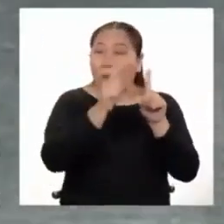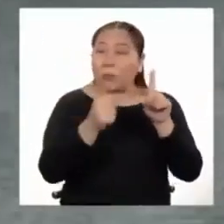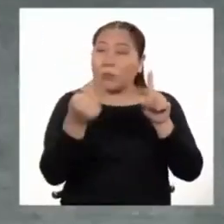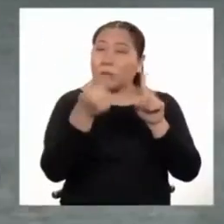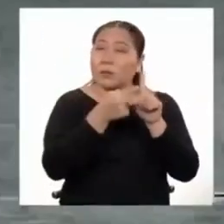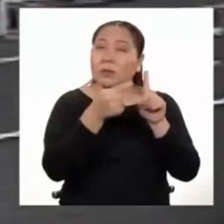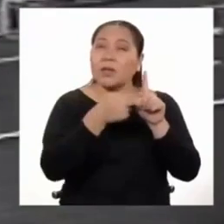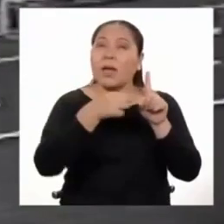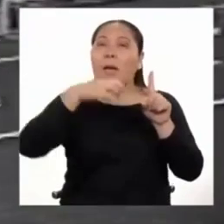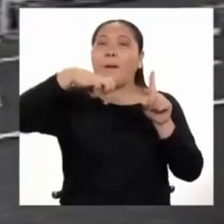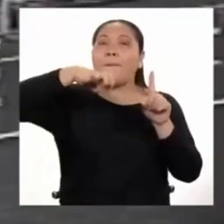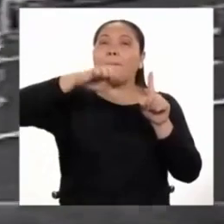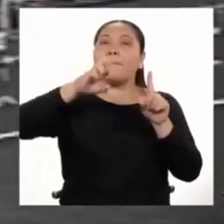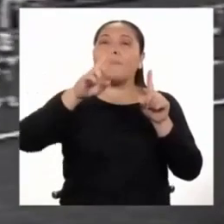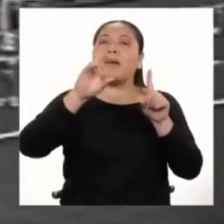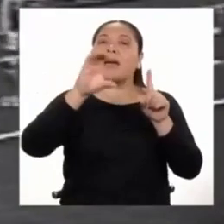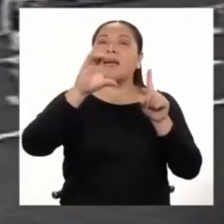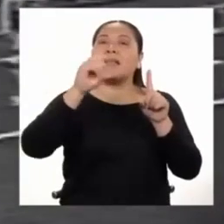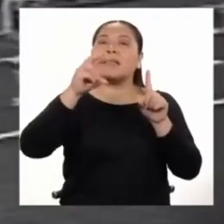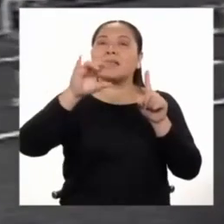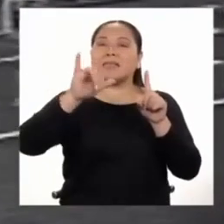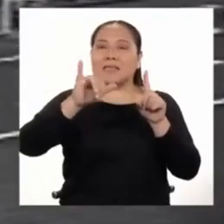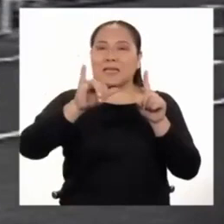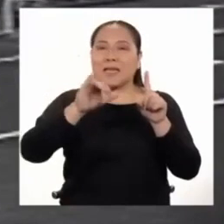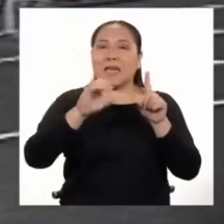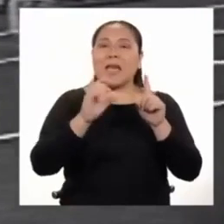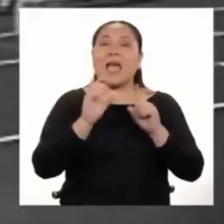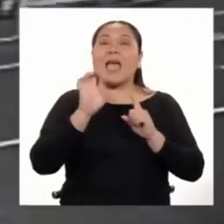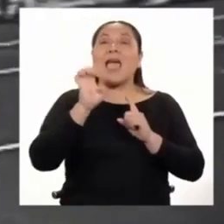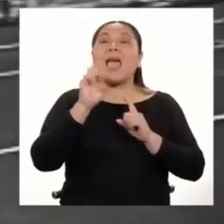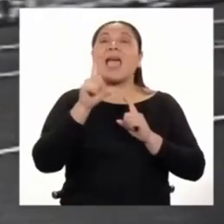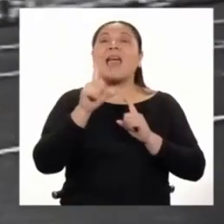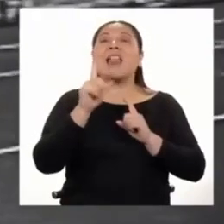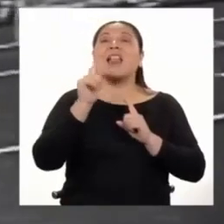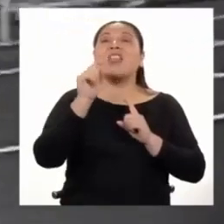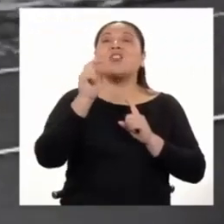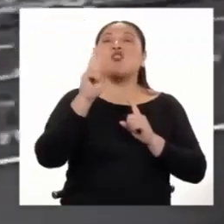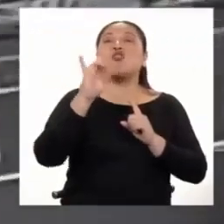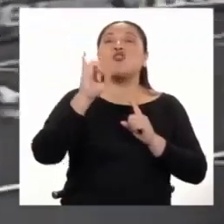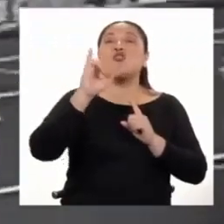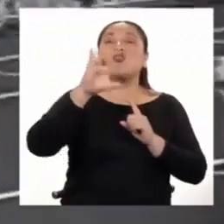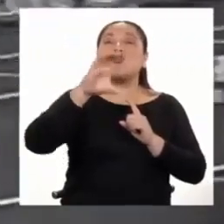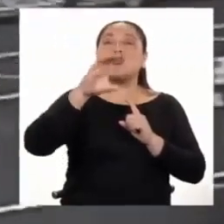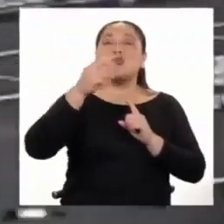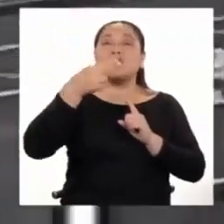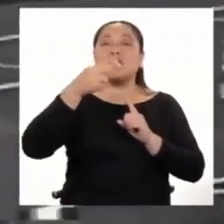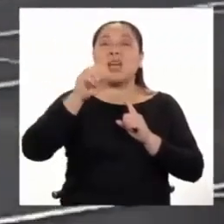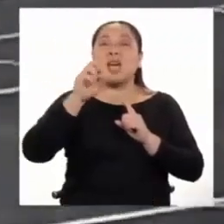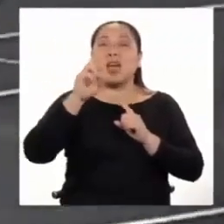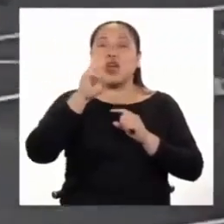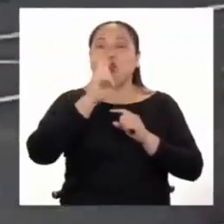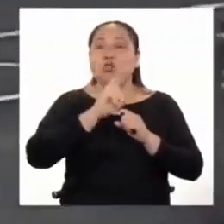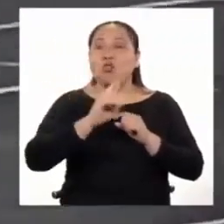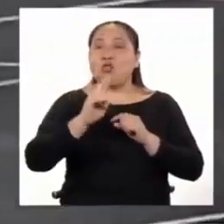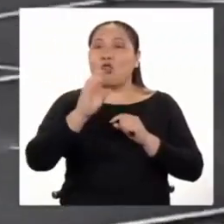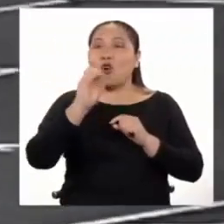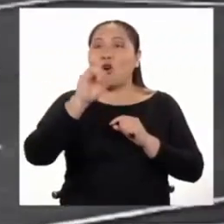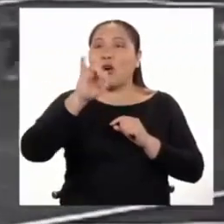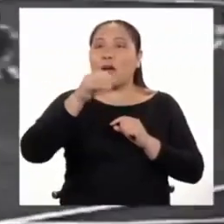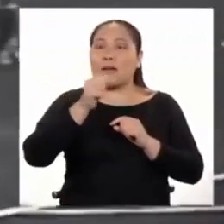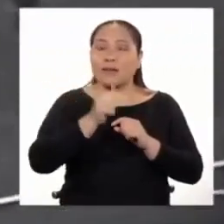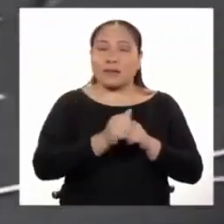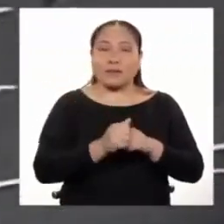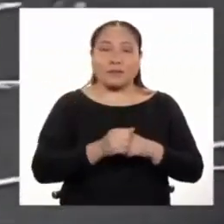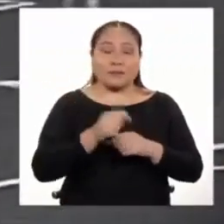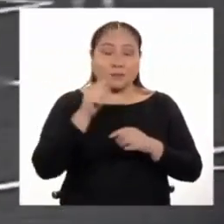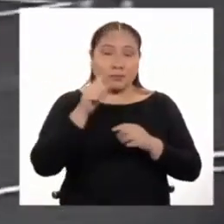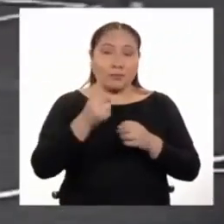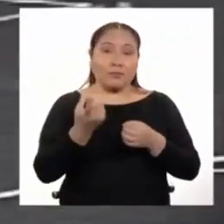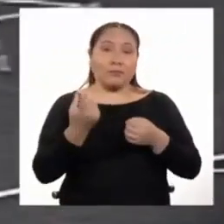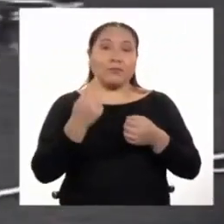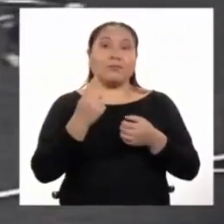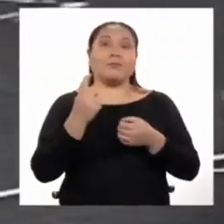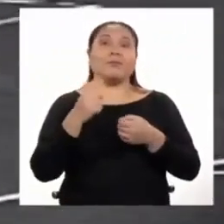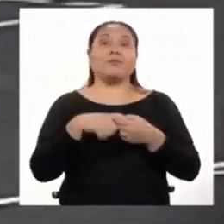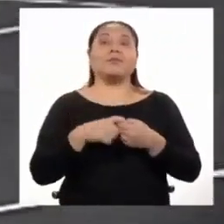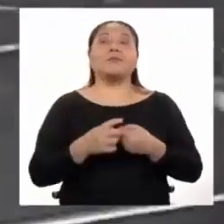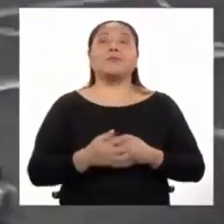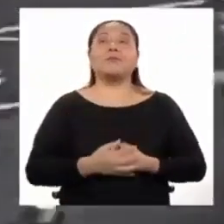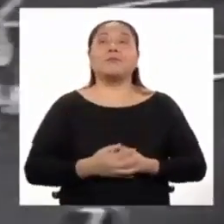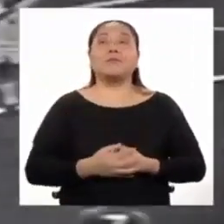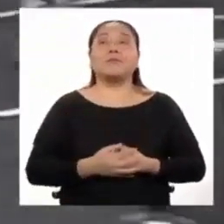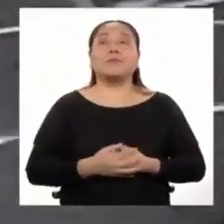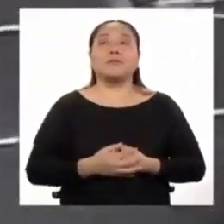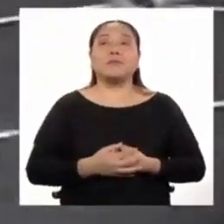era Percy "El Trucha" Rojas, campeón de la Copa Libertadores con el Independiente de Avellaneda.